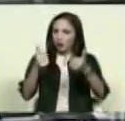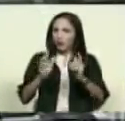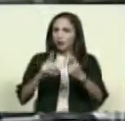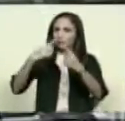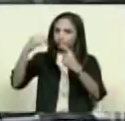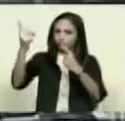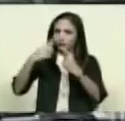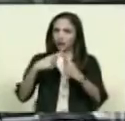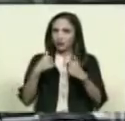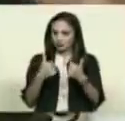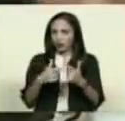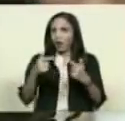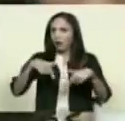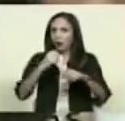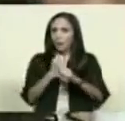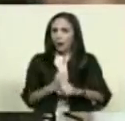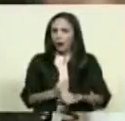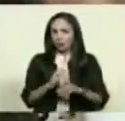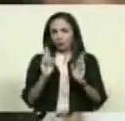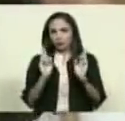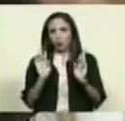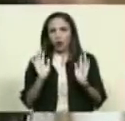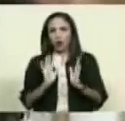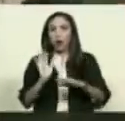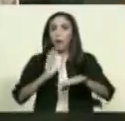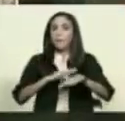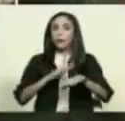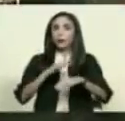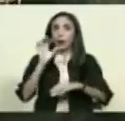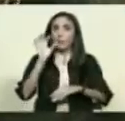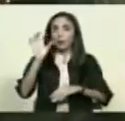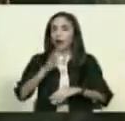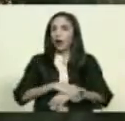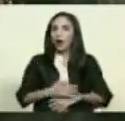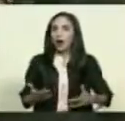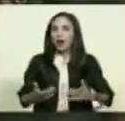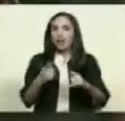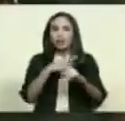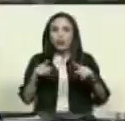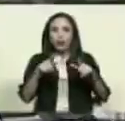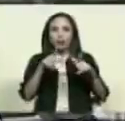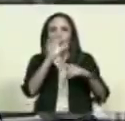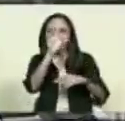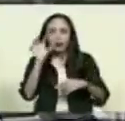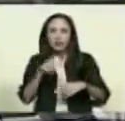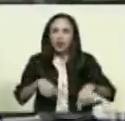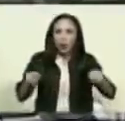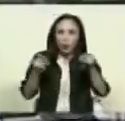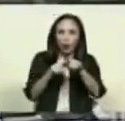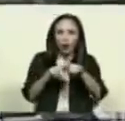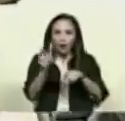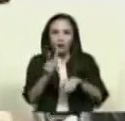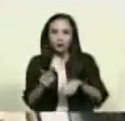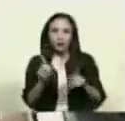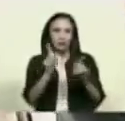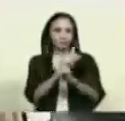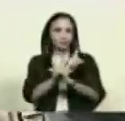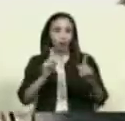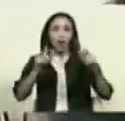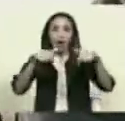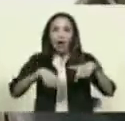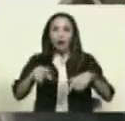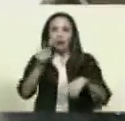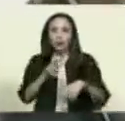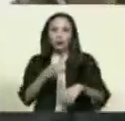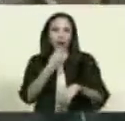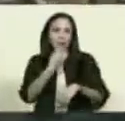vuelvan. Aquí los esperamos, porque un país como Venezuela no van a encontrar en ningún lugar del mundo. Venezuela es el país más bello